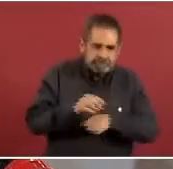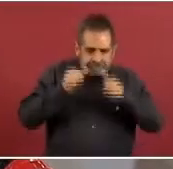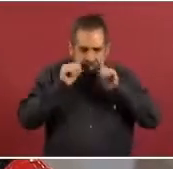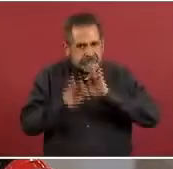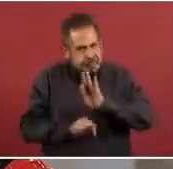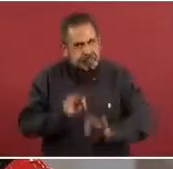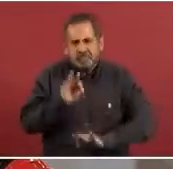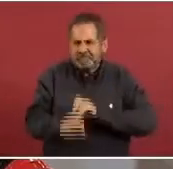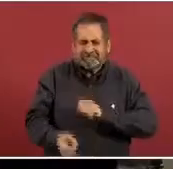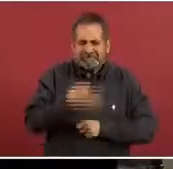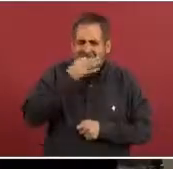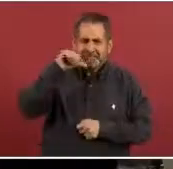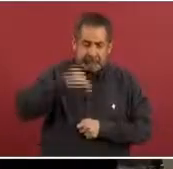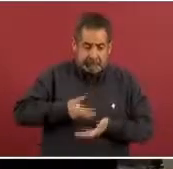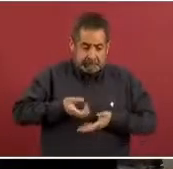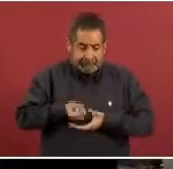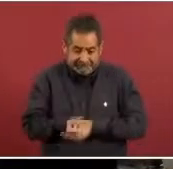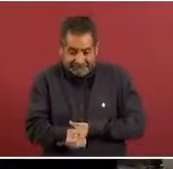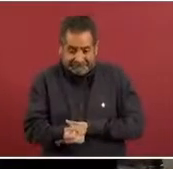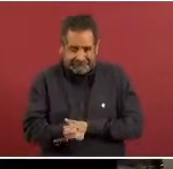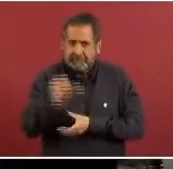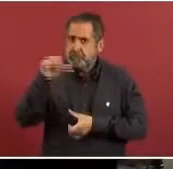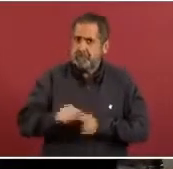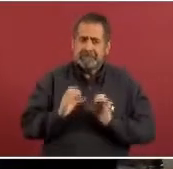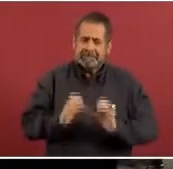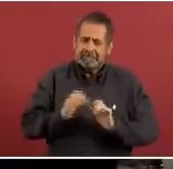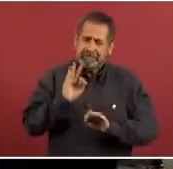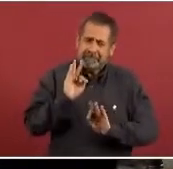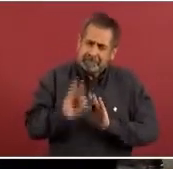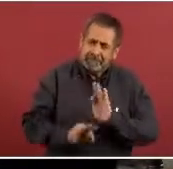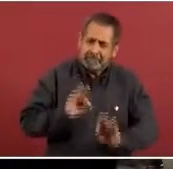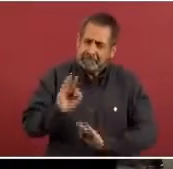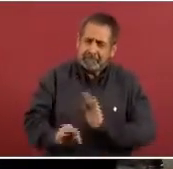del nacimiento. La que sigue, por favor.